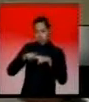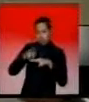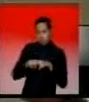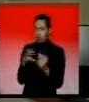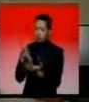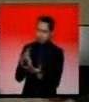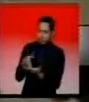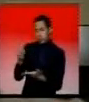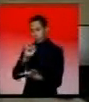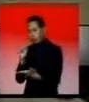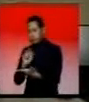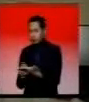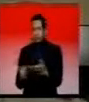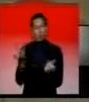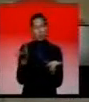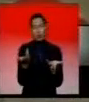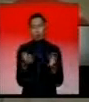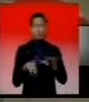espacios